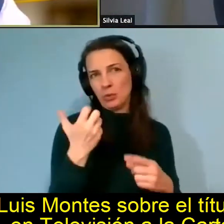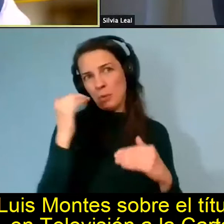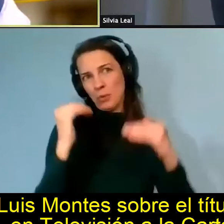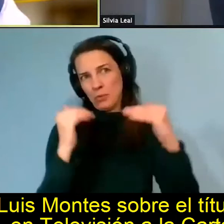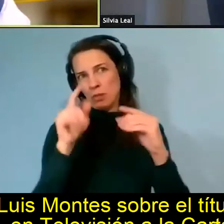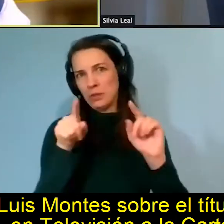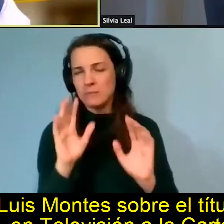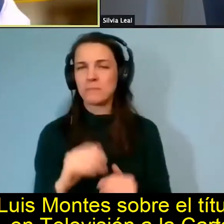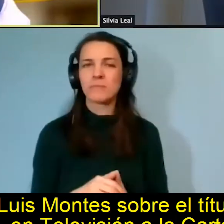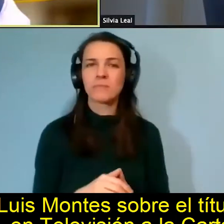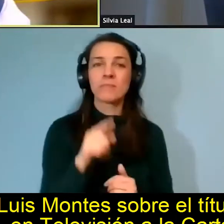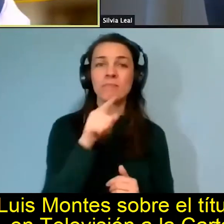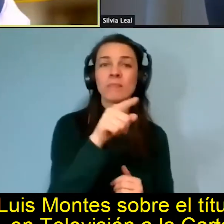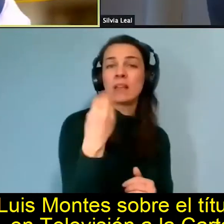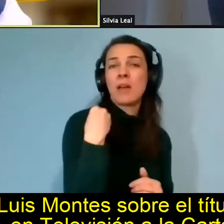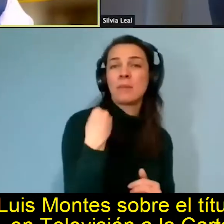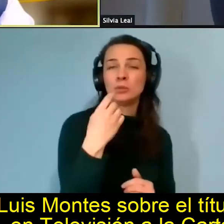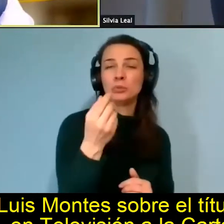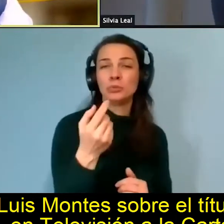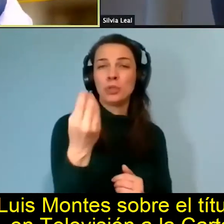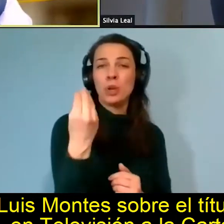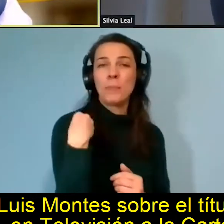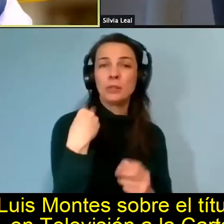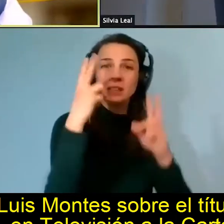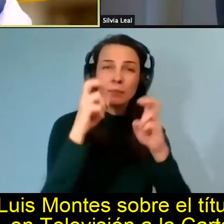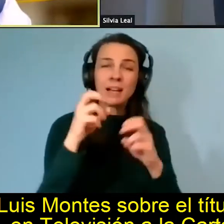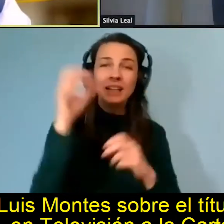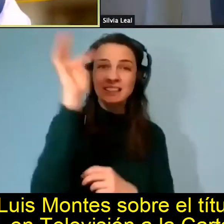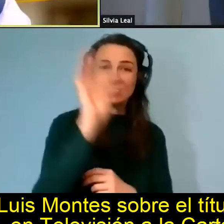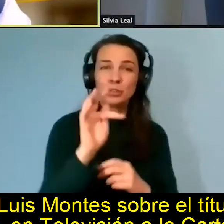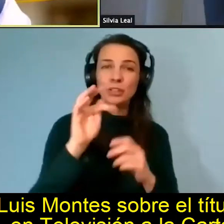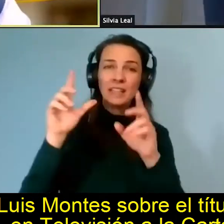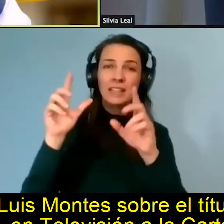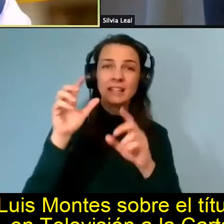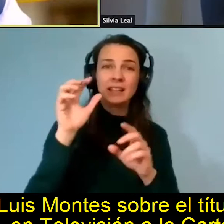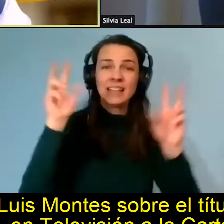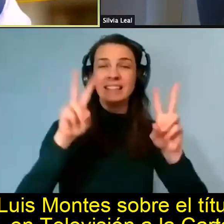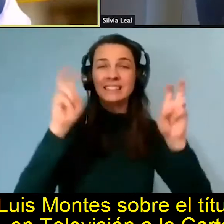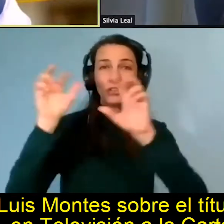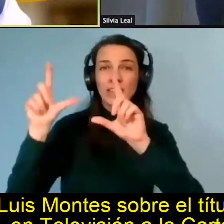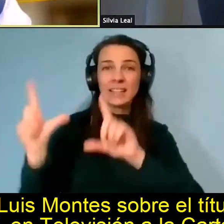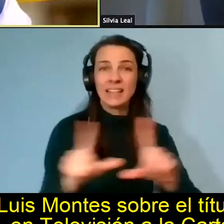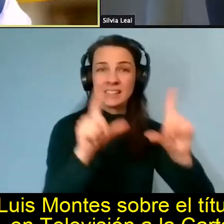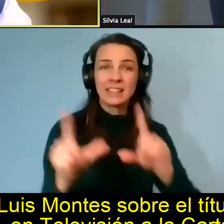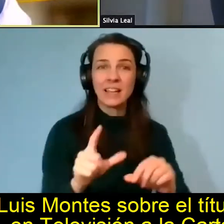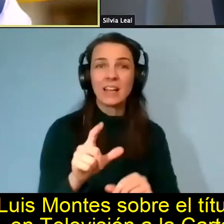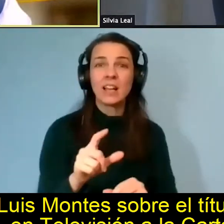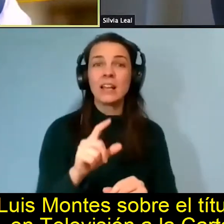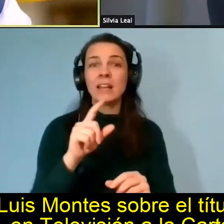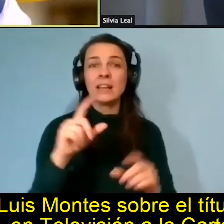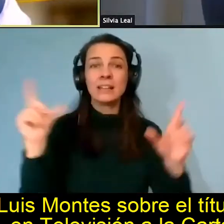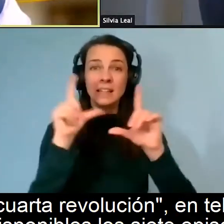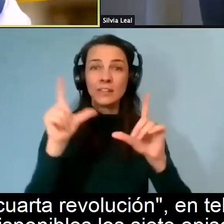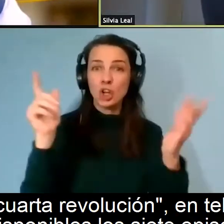Nos pregunta José Luis Montes sobre el título de la serie, que lo he debido decir muy rápido. La cuarta revolución en televisión a la carta, lo pueden ver,